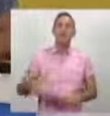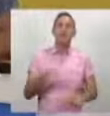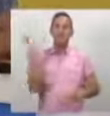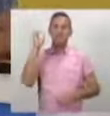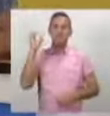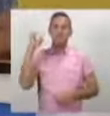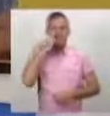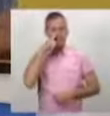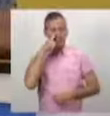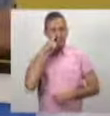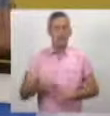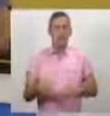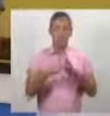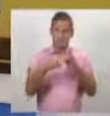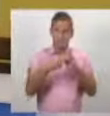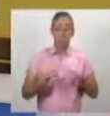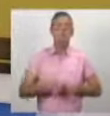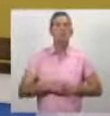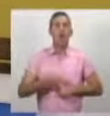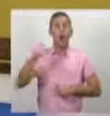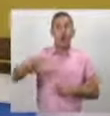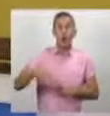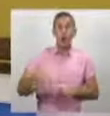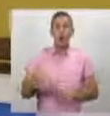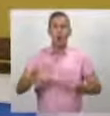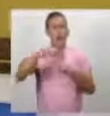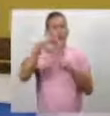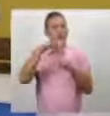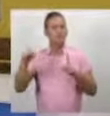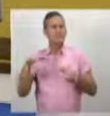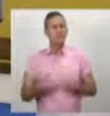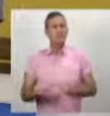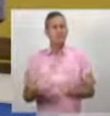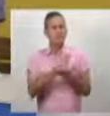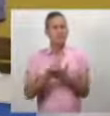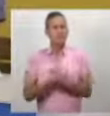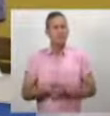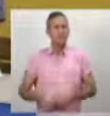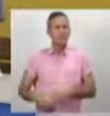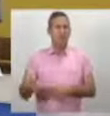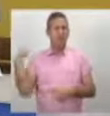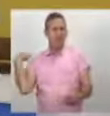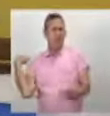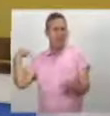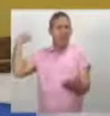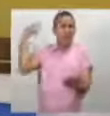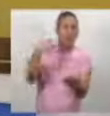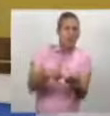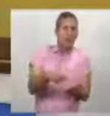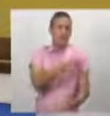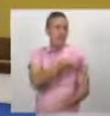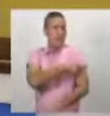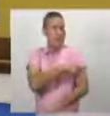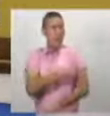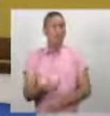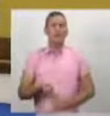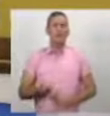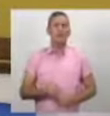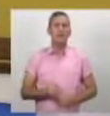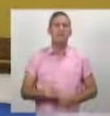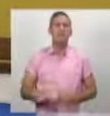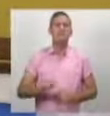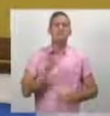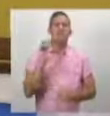las ciencias naturales. Hoy trataremos un tema que ustedes han venido estudiando desde el nivel educativo primario. Estamos hablando de